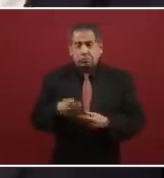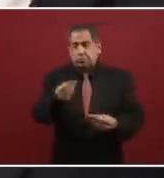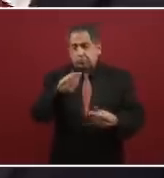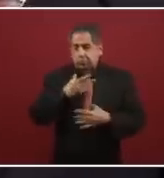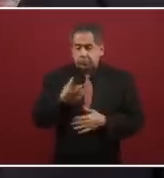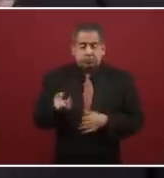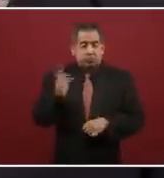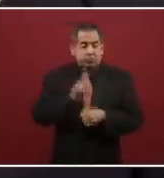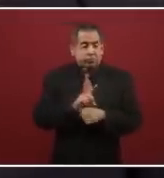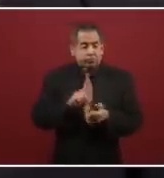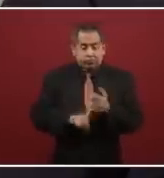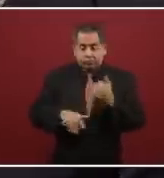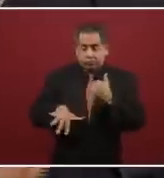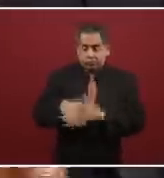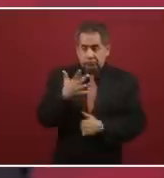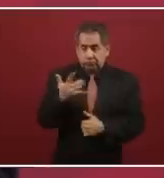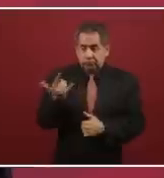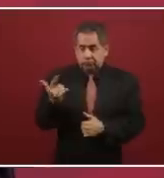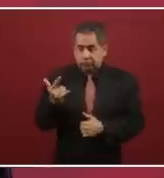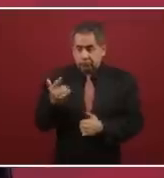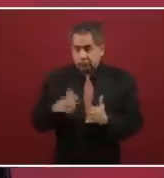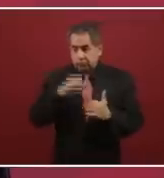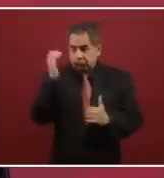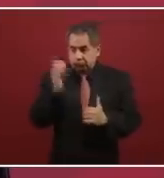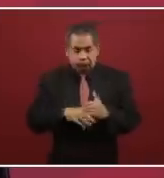15 de julio se termina